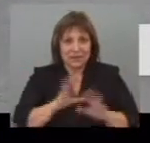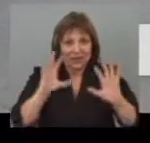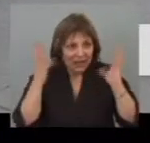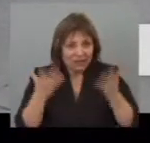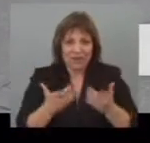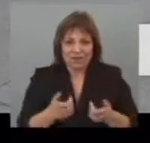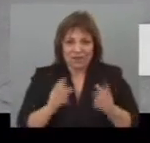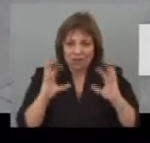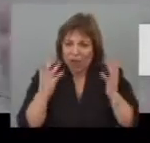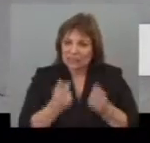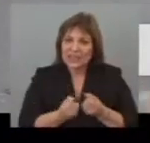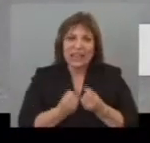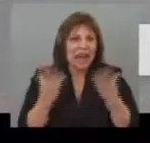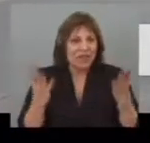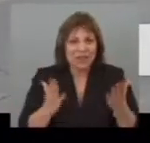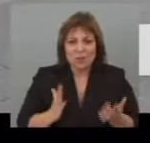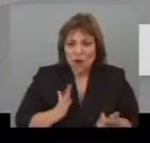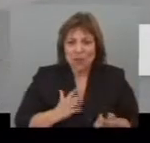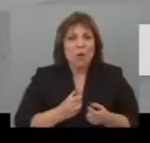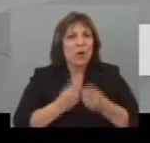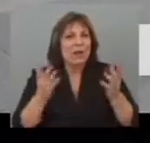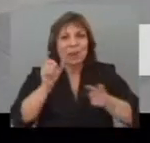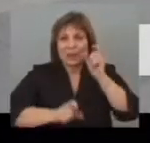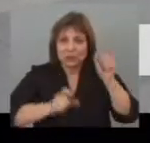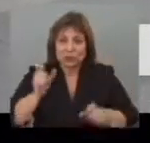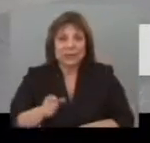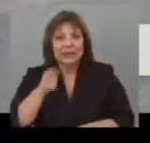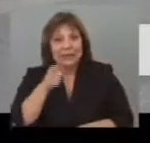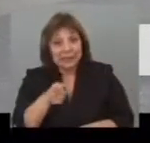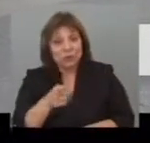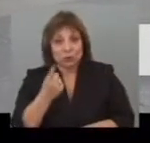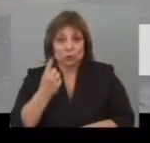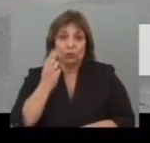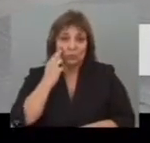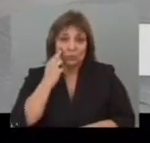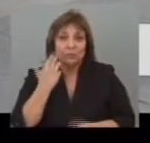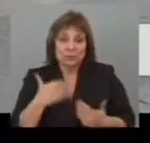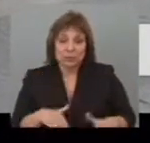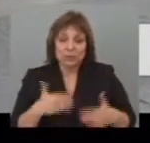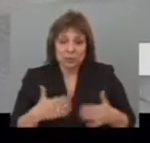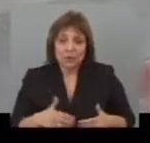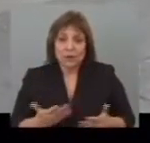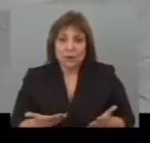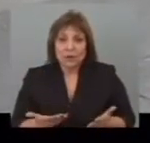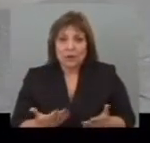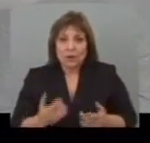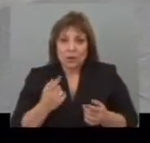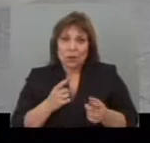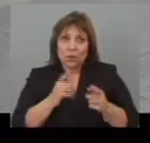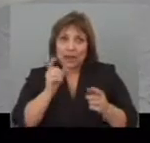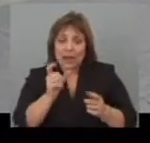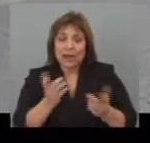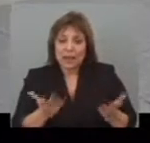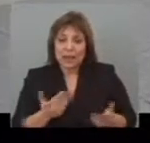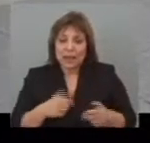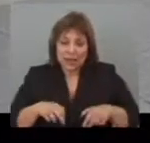la violencia hacia la mujer, hacia cualquier persona, y también me parece que es una causa que merita que vengamos